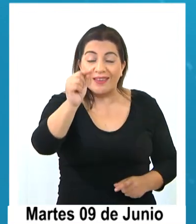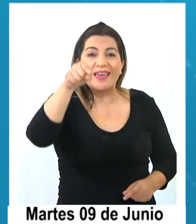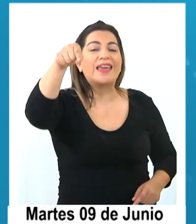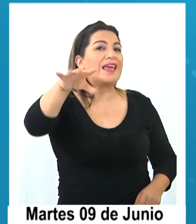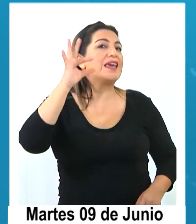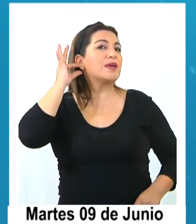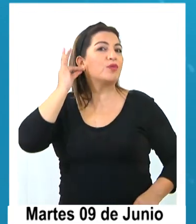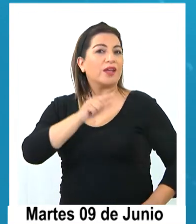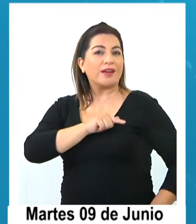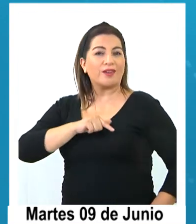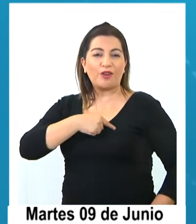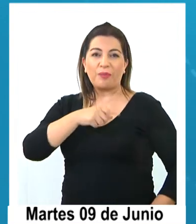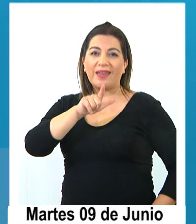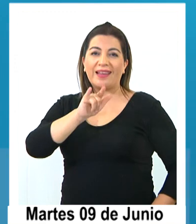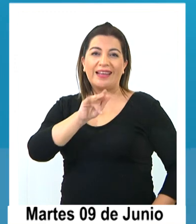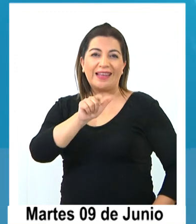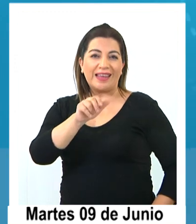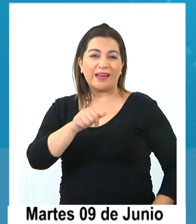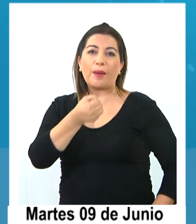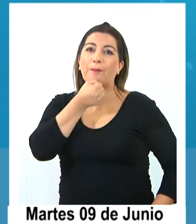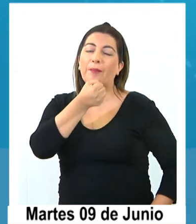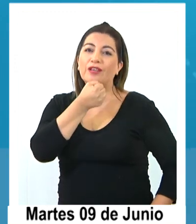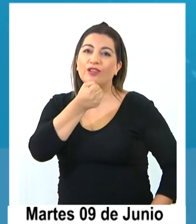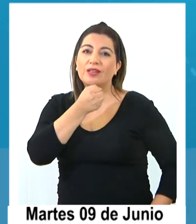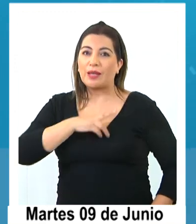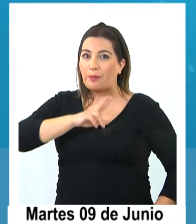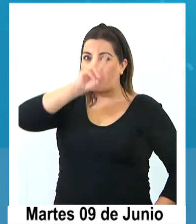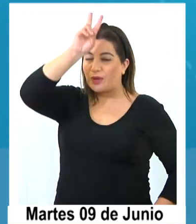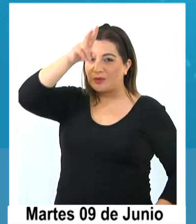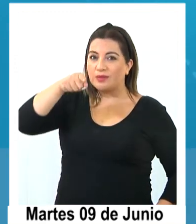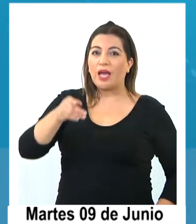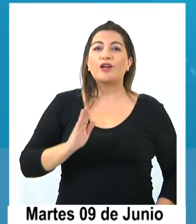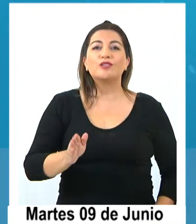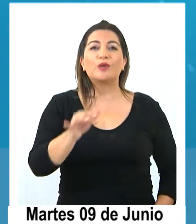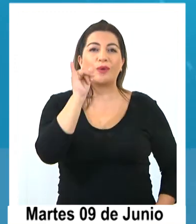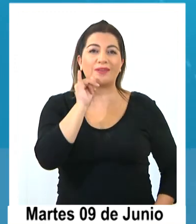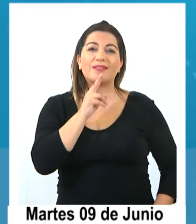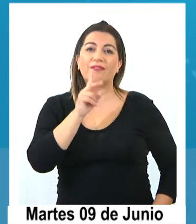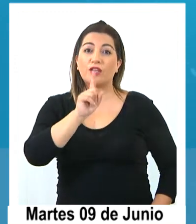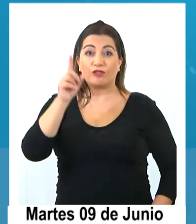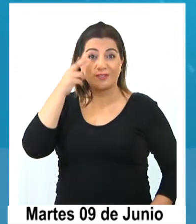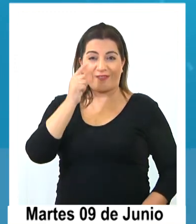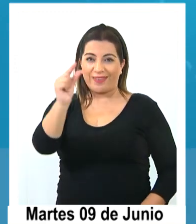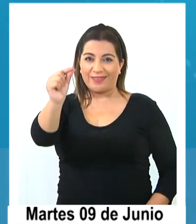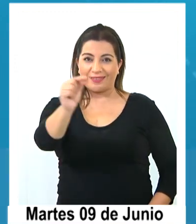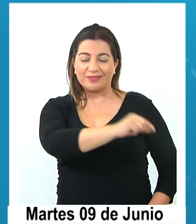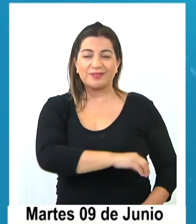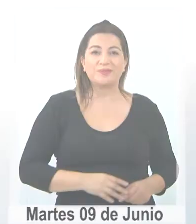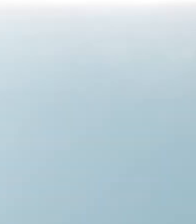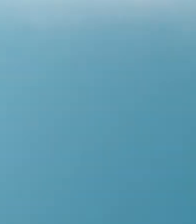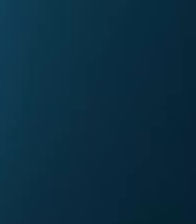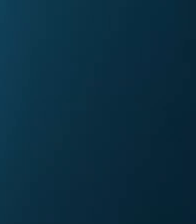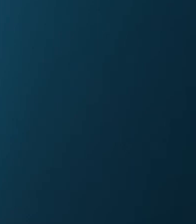no se vayan. Ella fue Liliana Sierra Farfán, periodista peruana. Sigan Iquique Televisión. No se vayan.